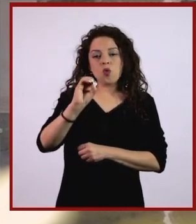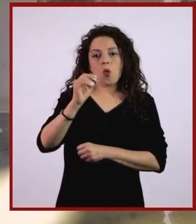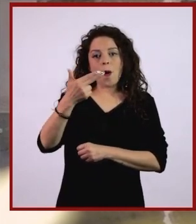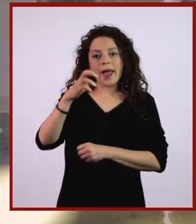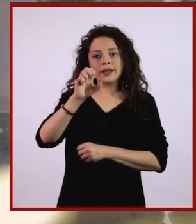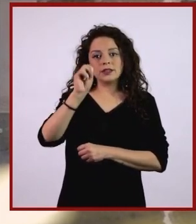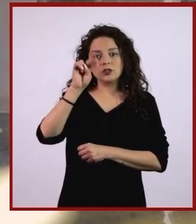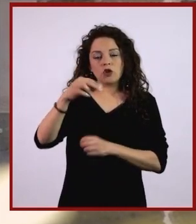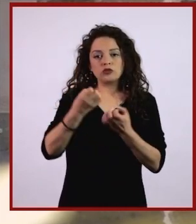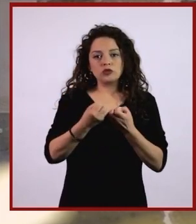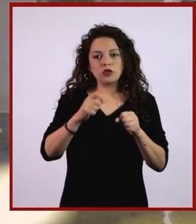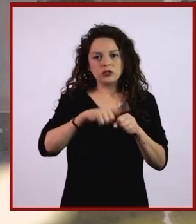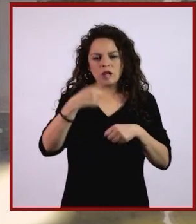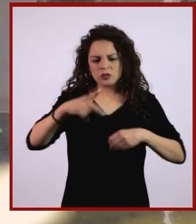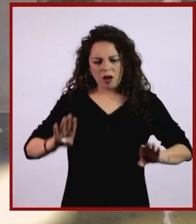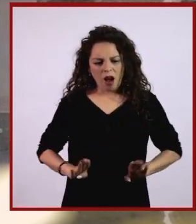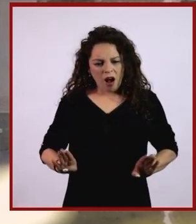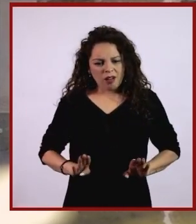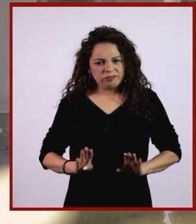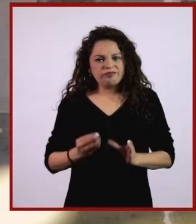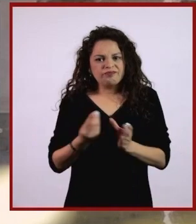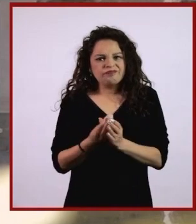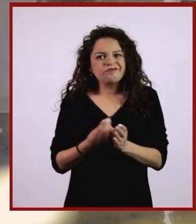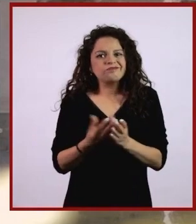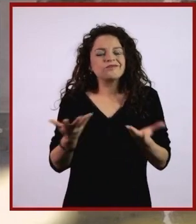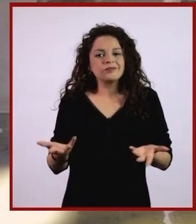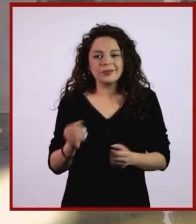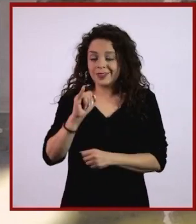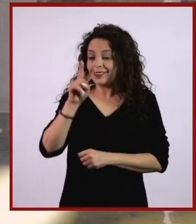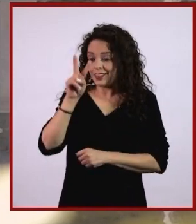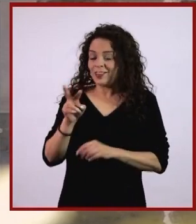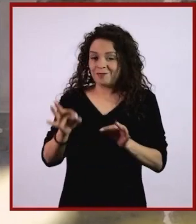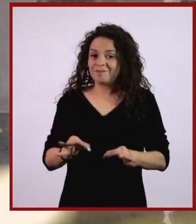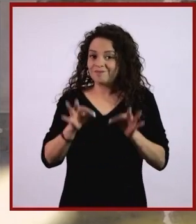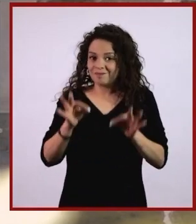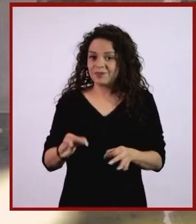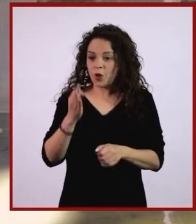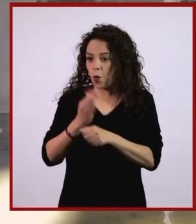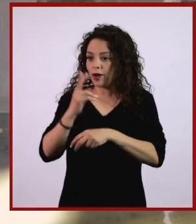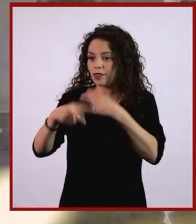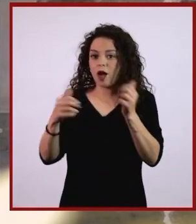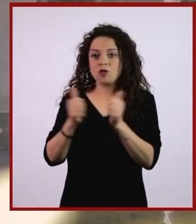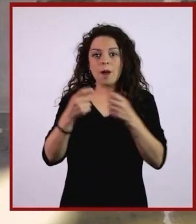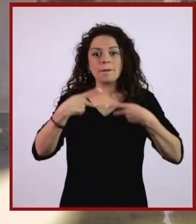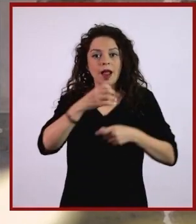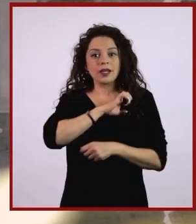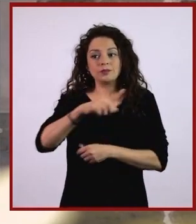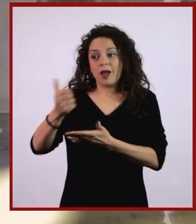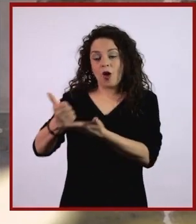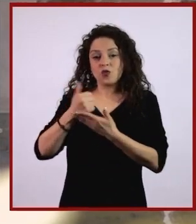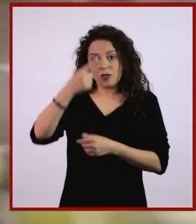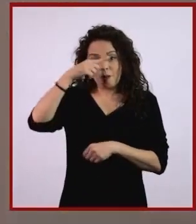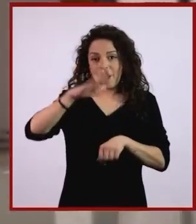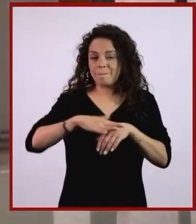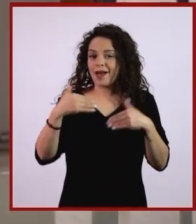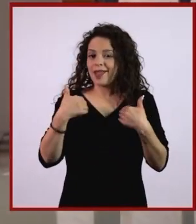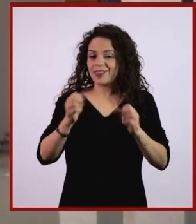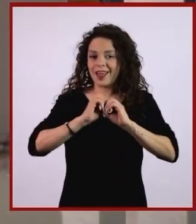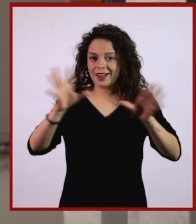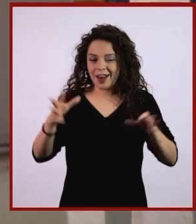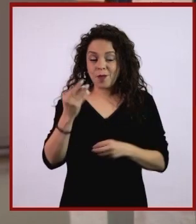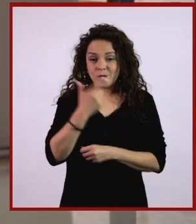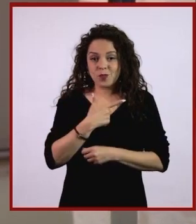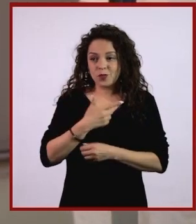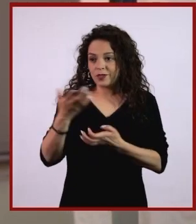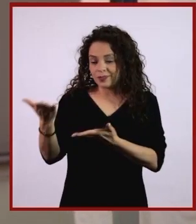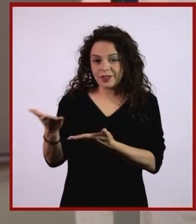sus características y menciones. Me parece perfecto. Vamos con nuestro especialista, quien nos podrá ayudar a entender. Es un gusto